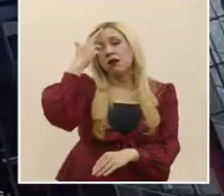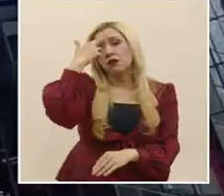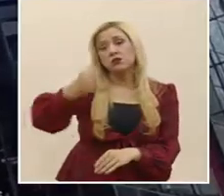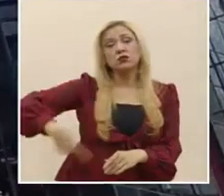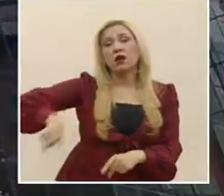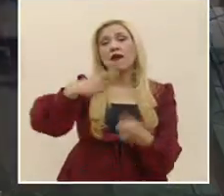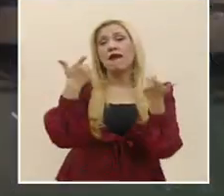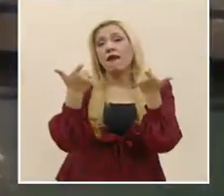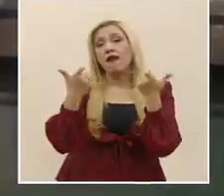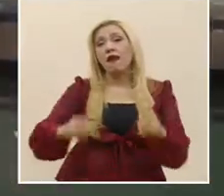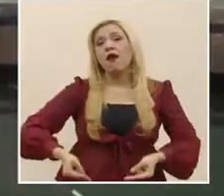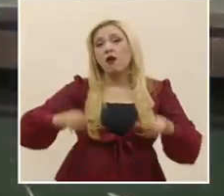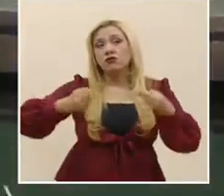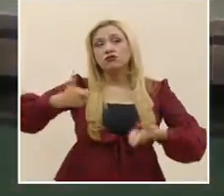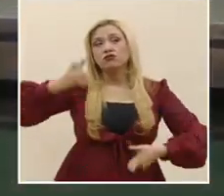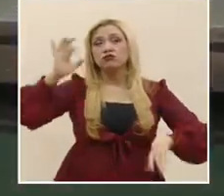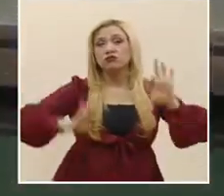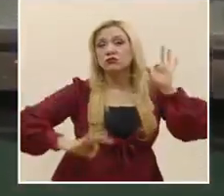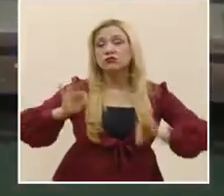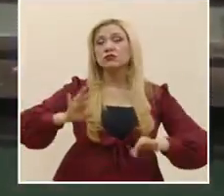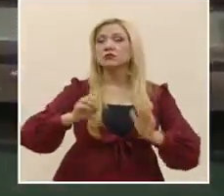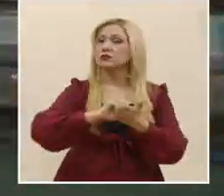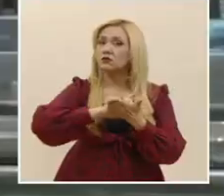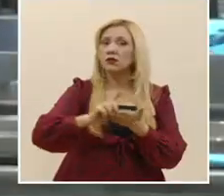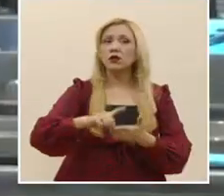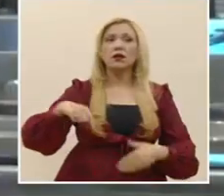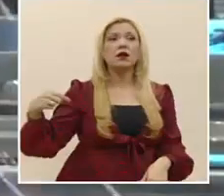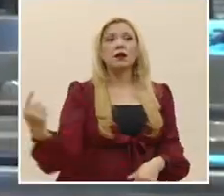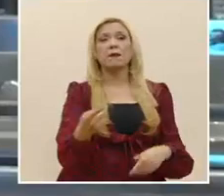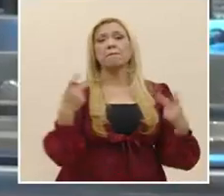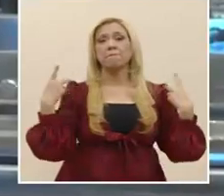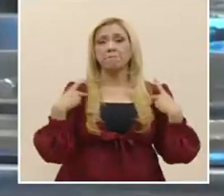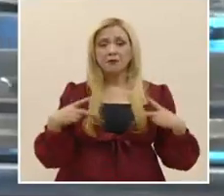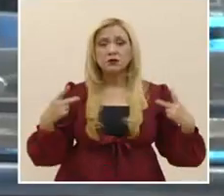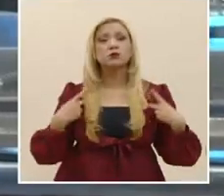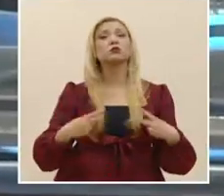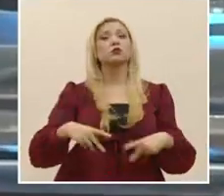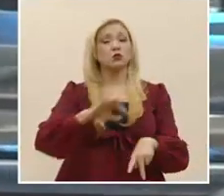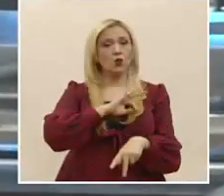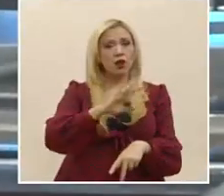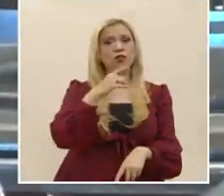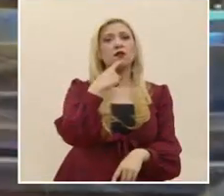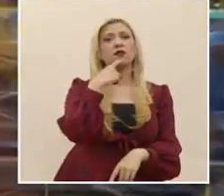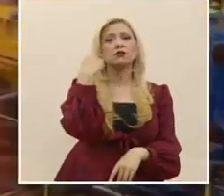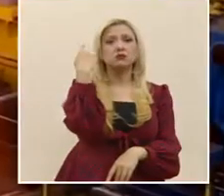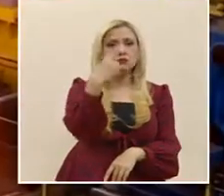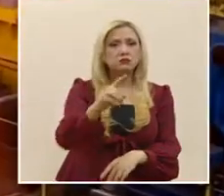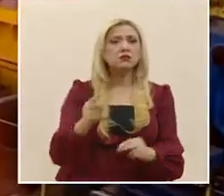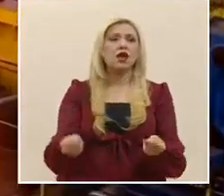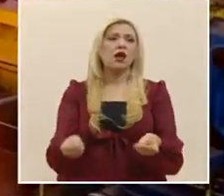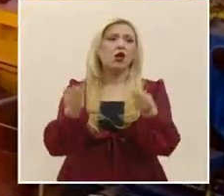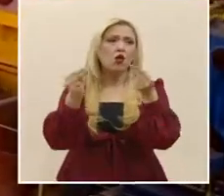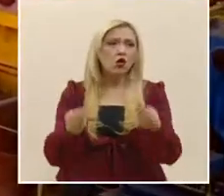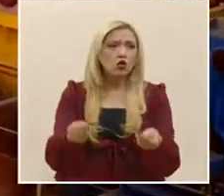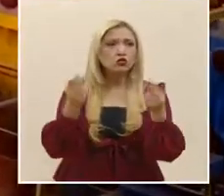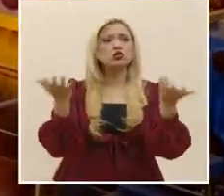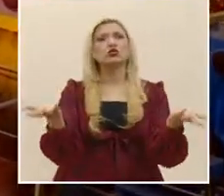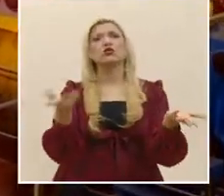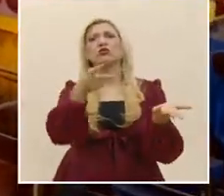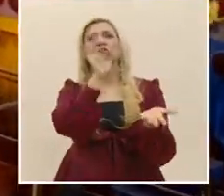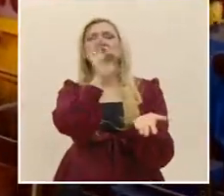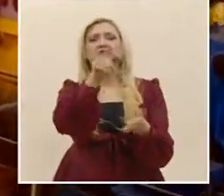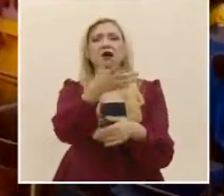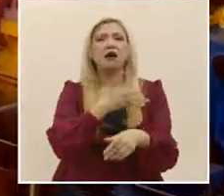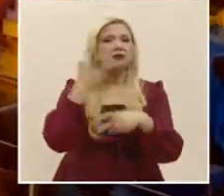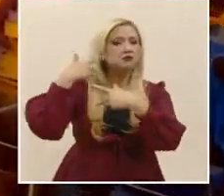agentes económicos, sino como un derecho de los usuarios de cualquier tipo de producto o servicio.